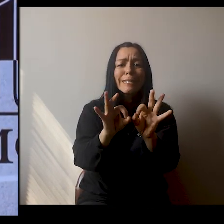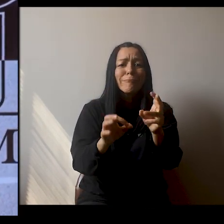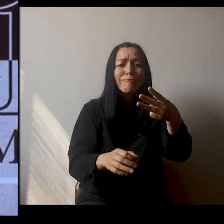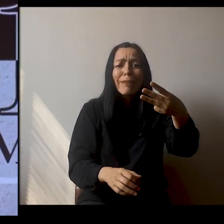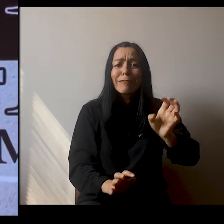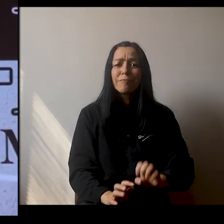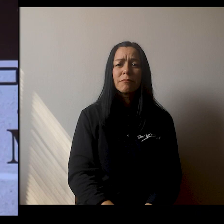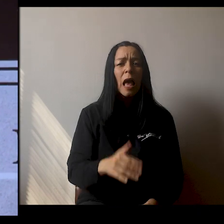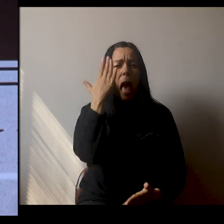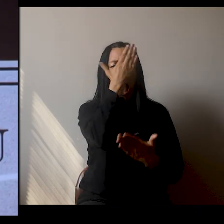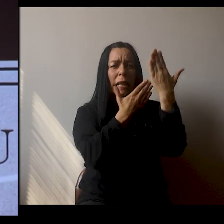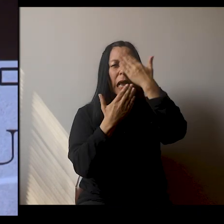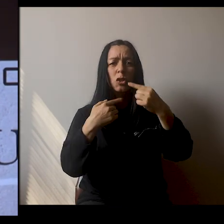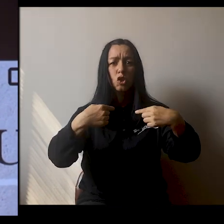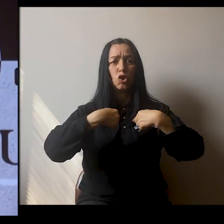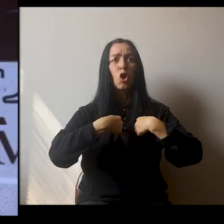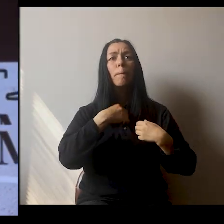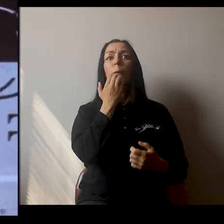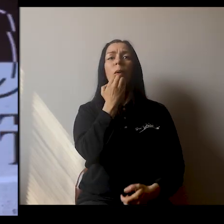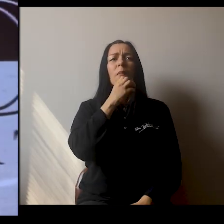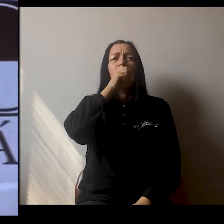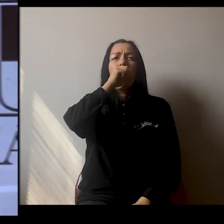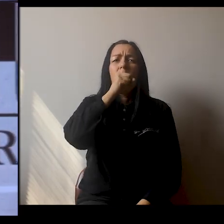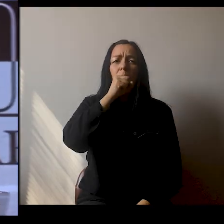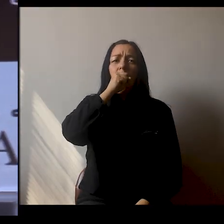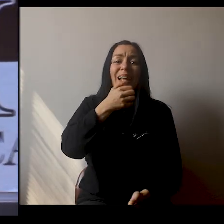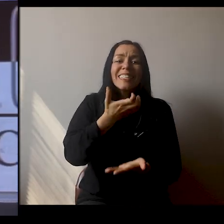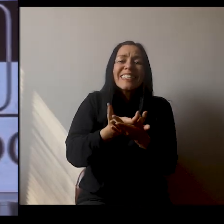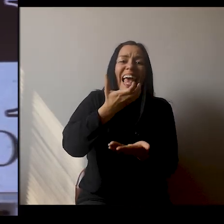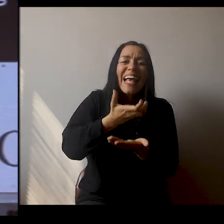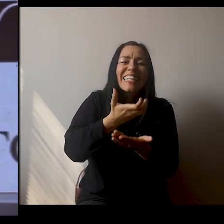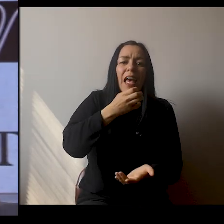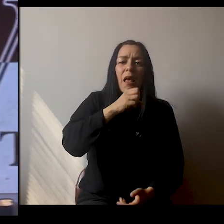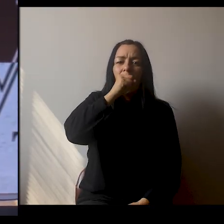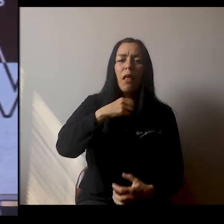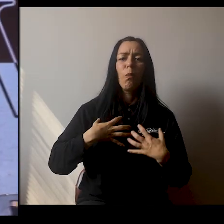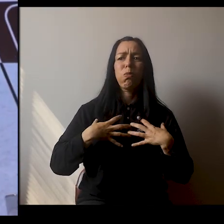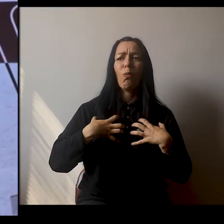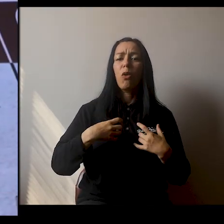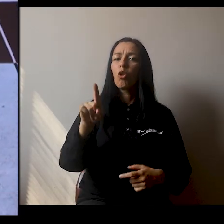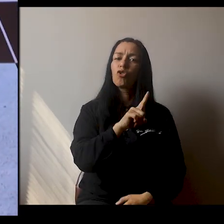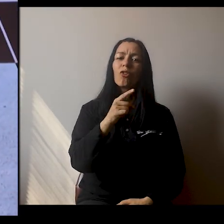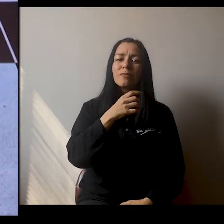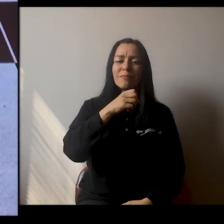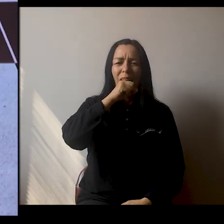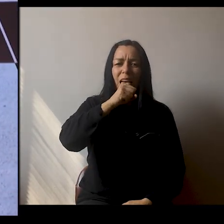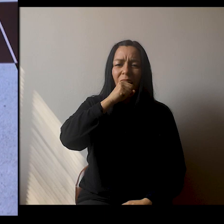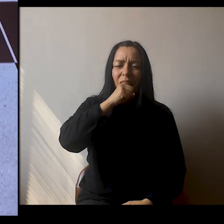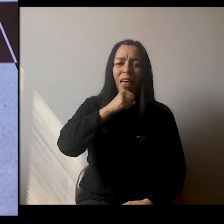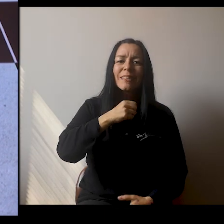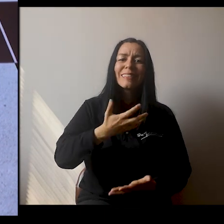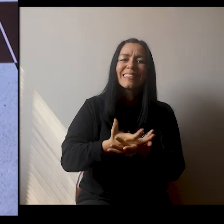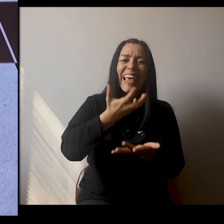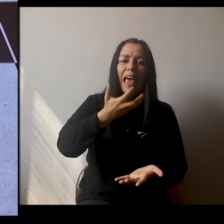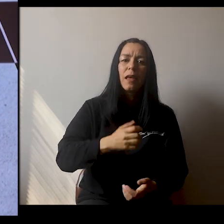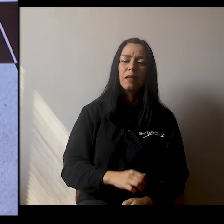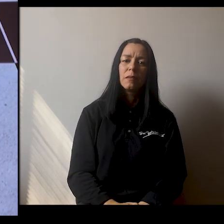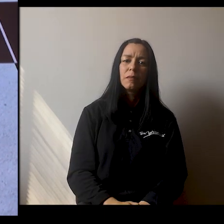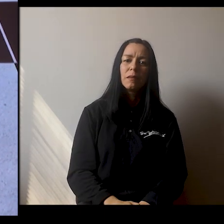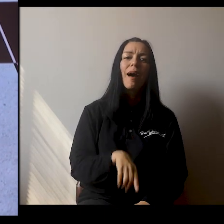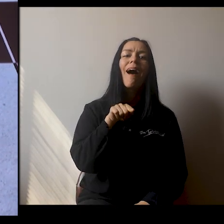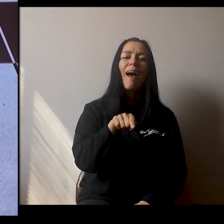no más. Entonces analicemos, si yo tengo una tos seca, porque no es una tos con flema, es una tos